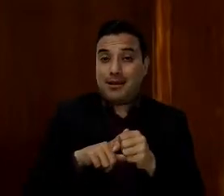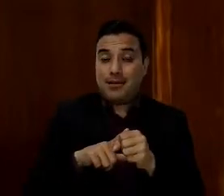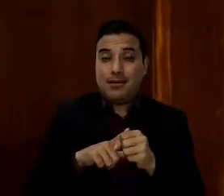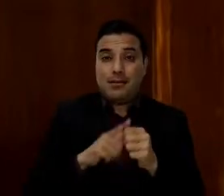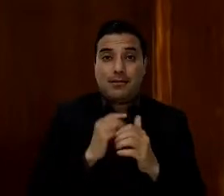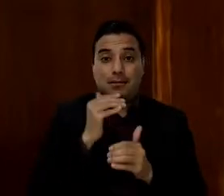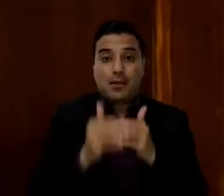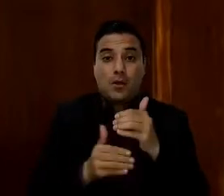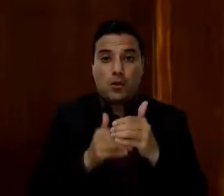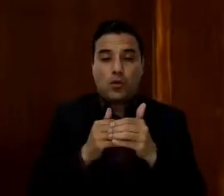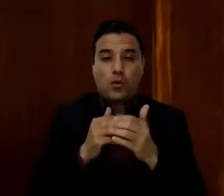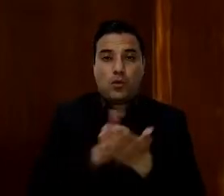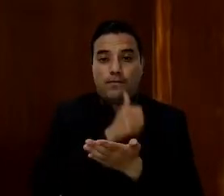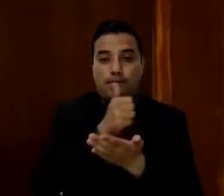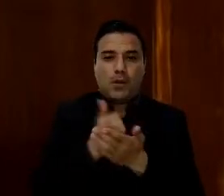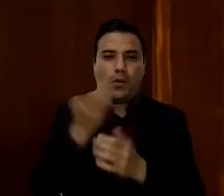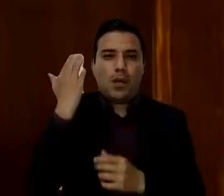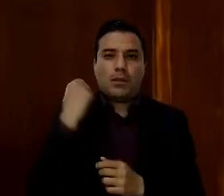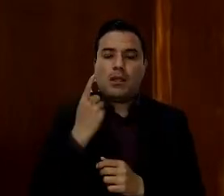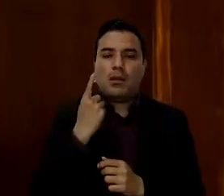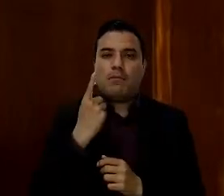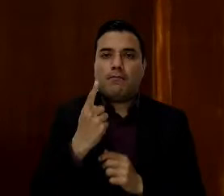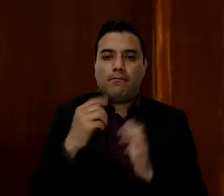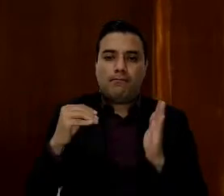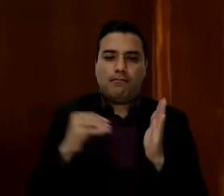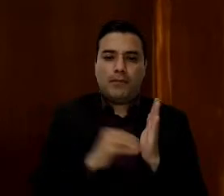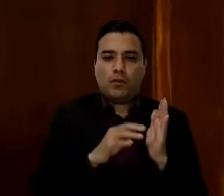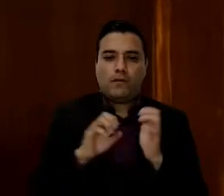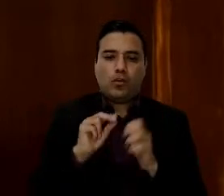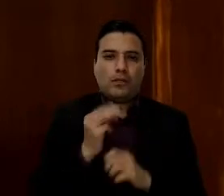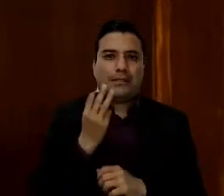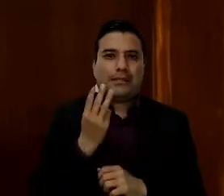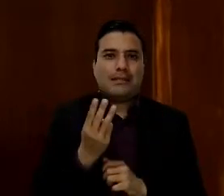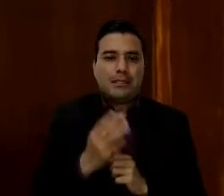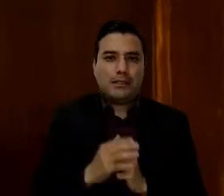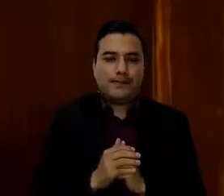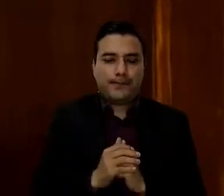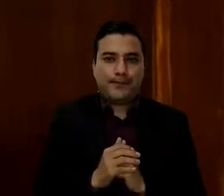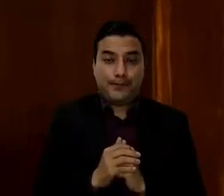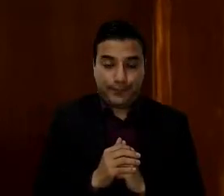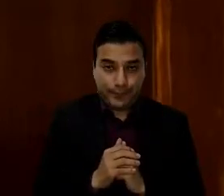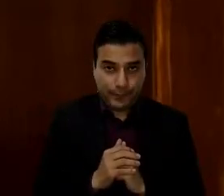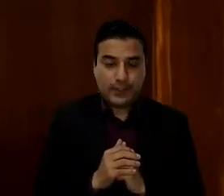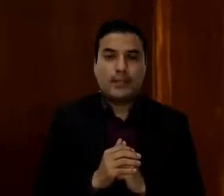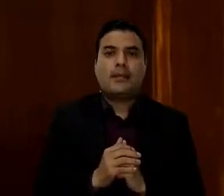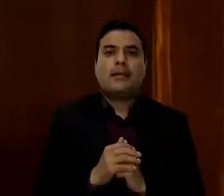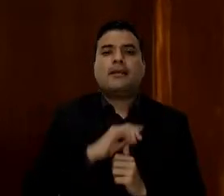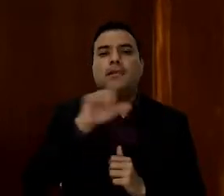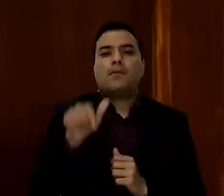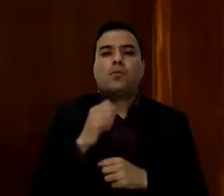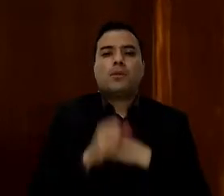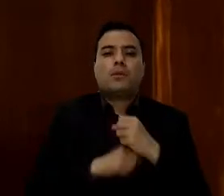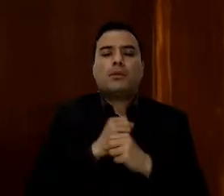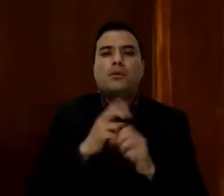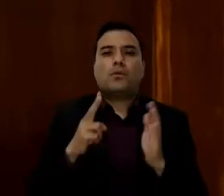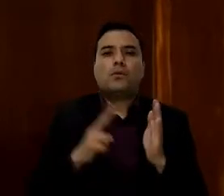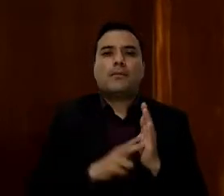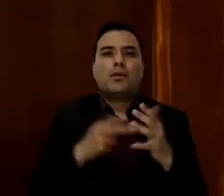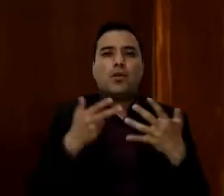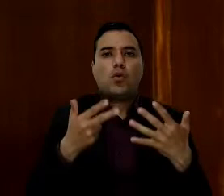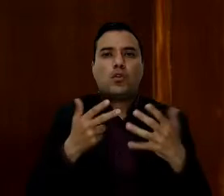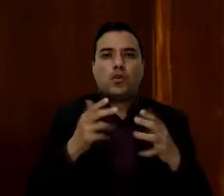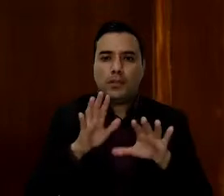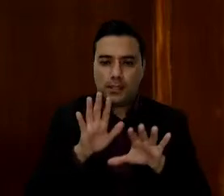Urbano data de 1983 con una actualización en 2008 y